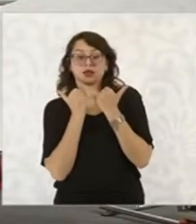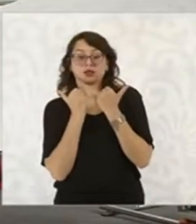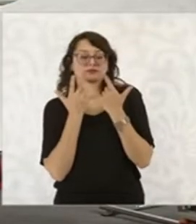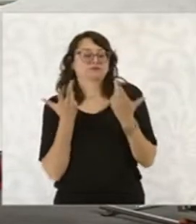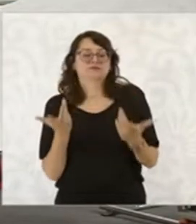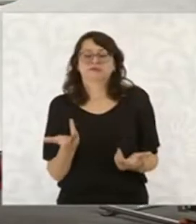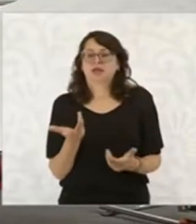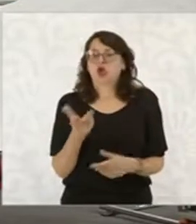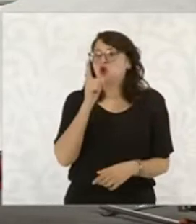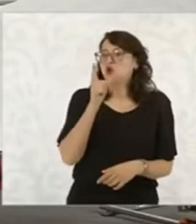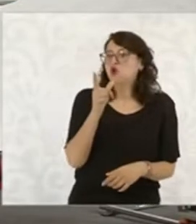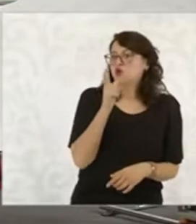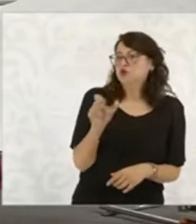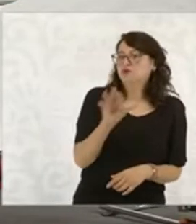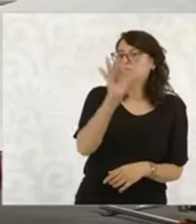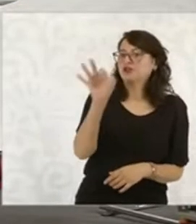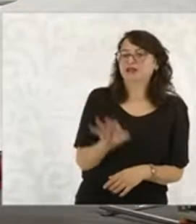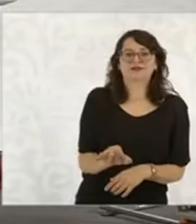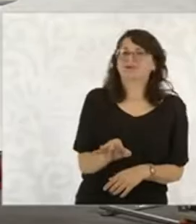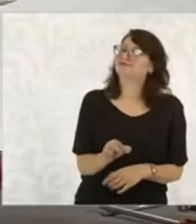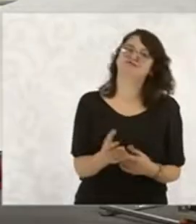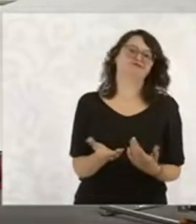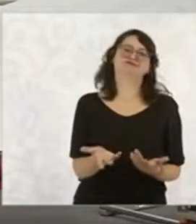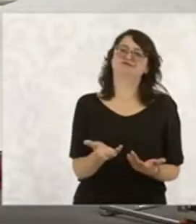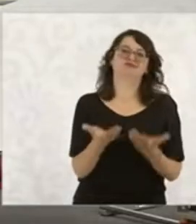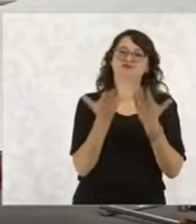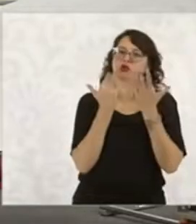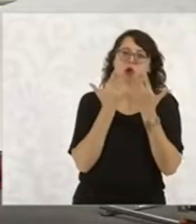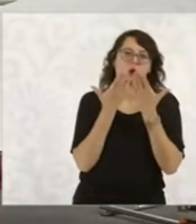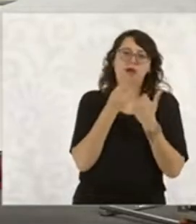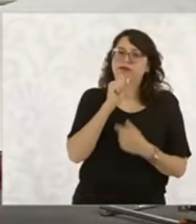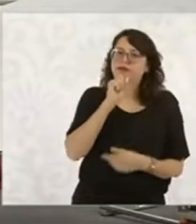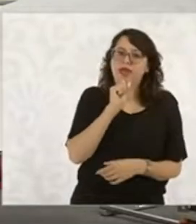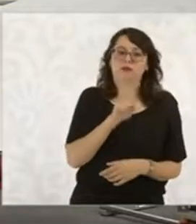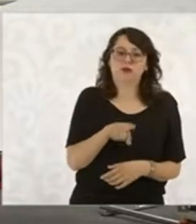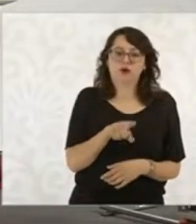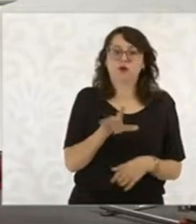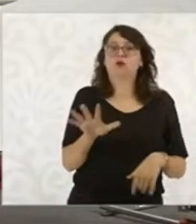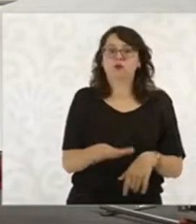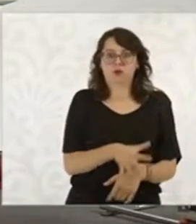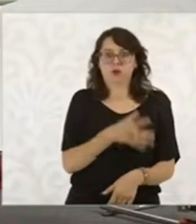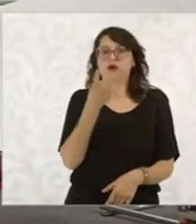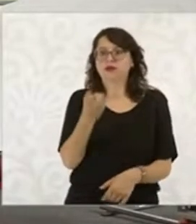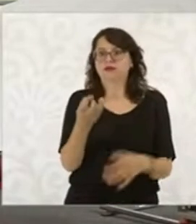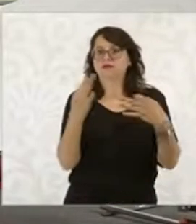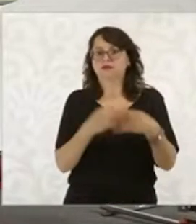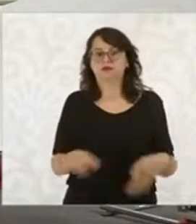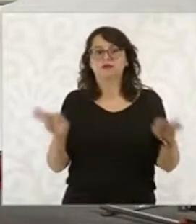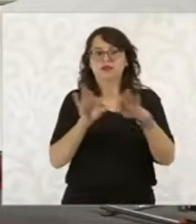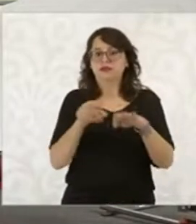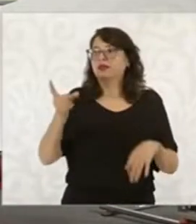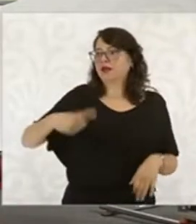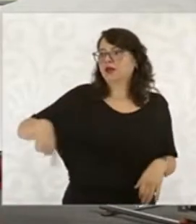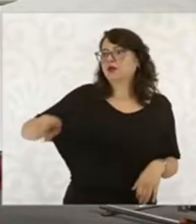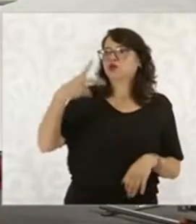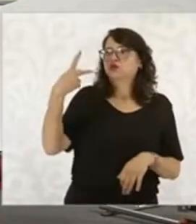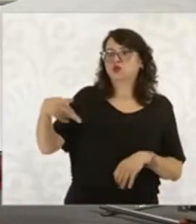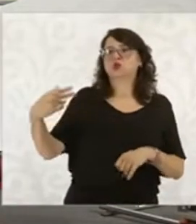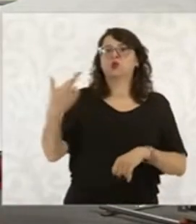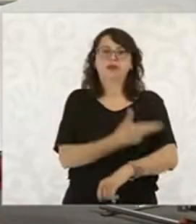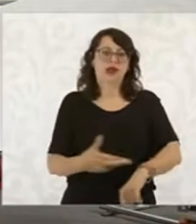de facilidades y el beneficio que podría tener para sus destinatarios. Pasamos a la siguiente lámina, por favor.